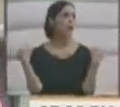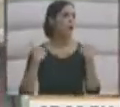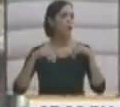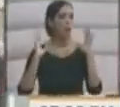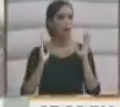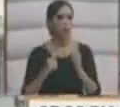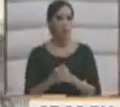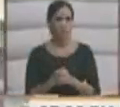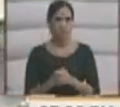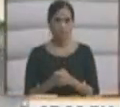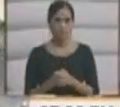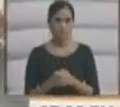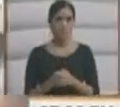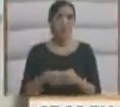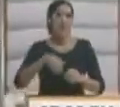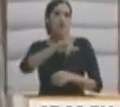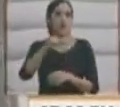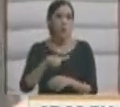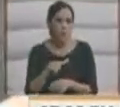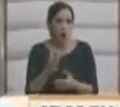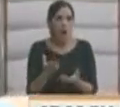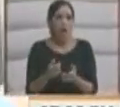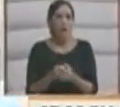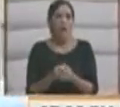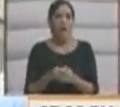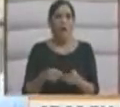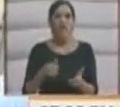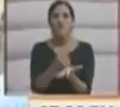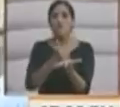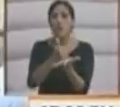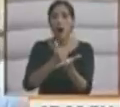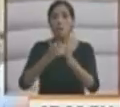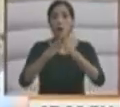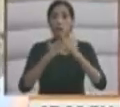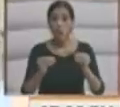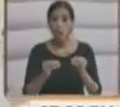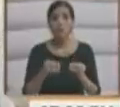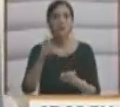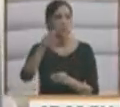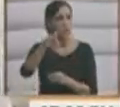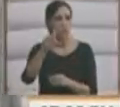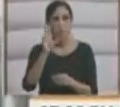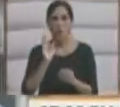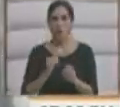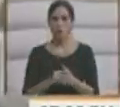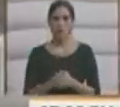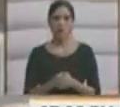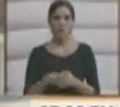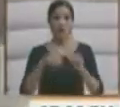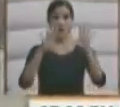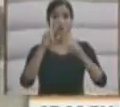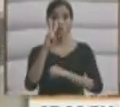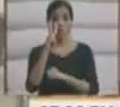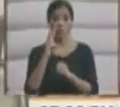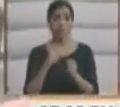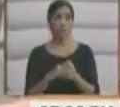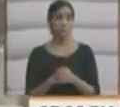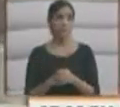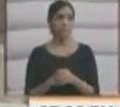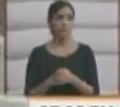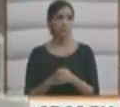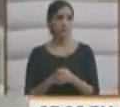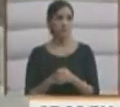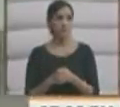paleta. Igual que ahí el farmató, había fresco hasta las 12. Ya no hay, ahí se